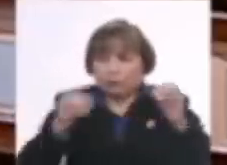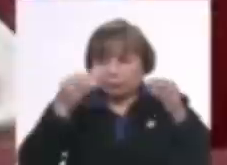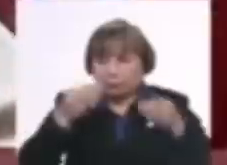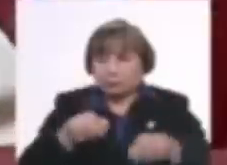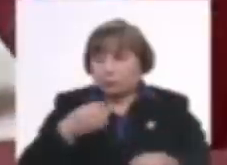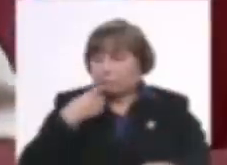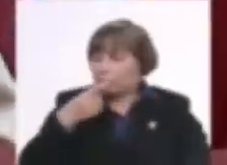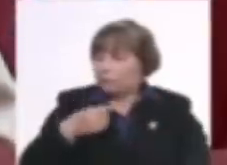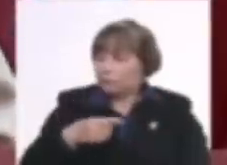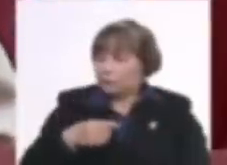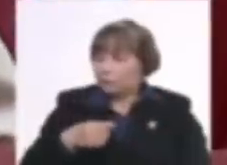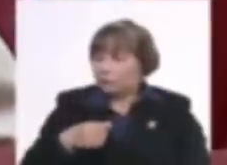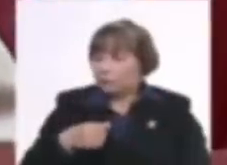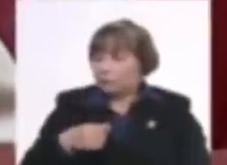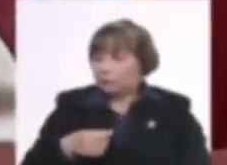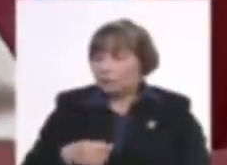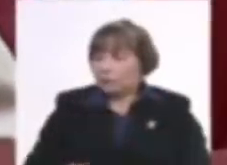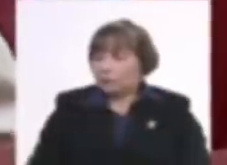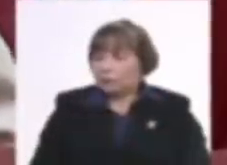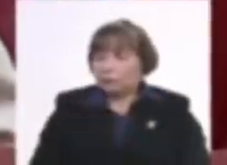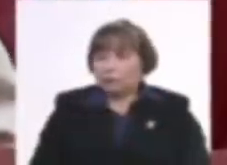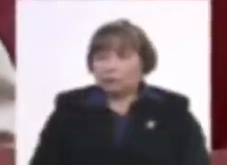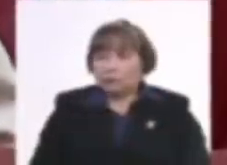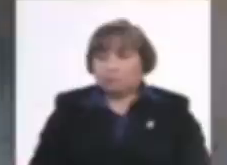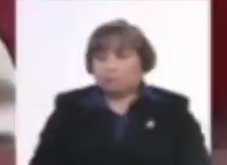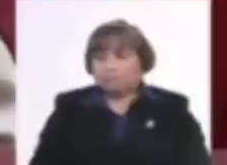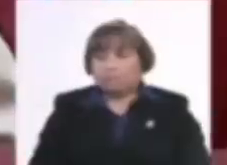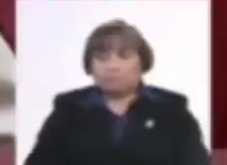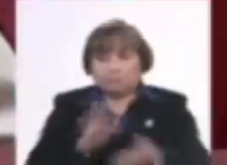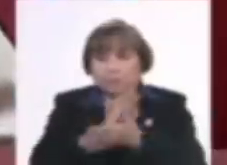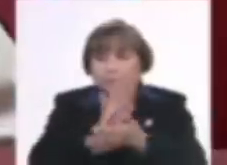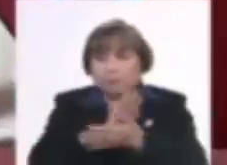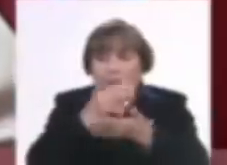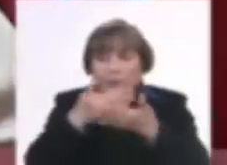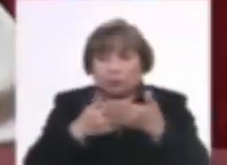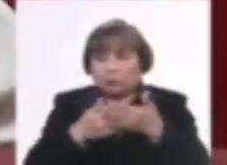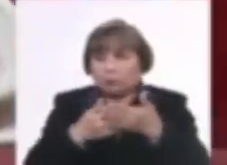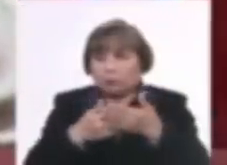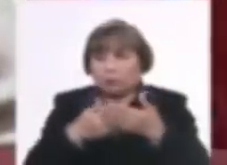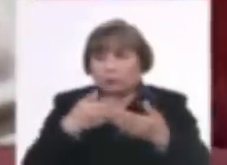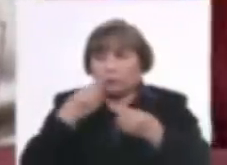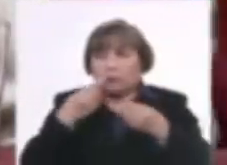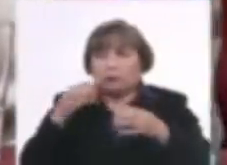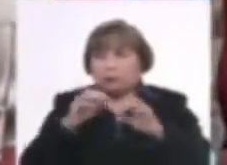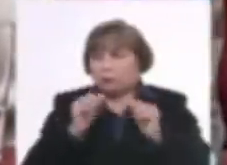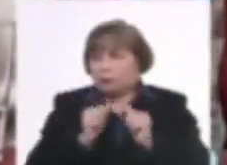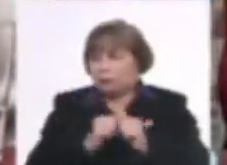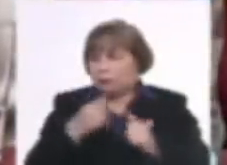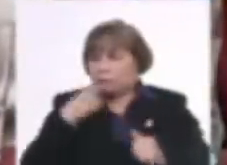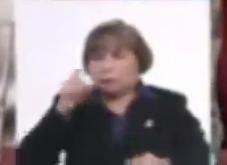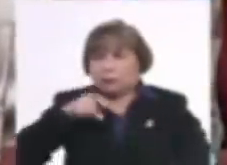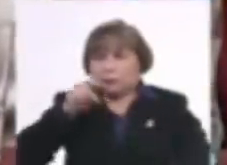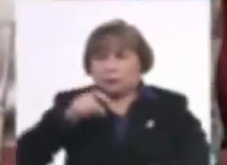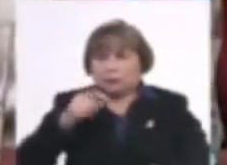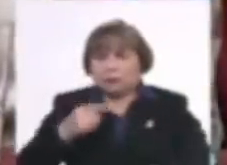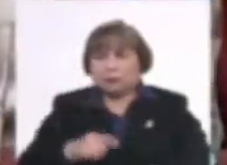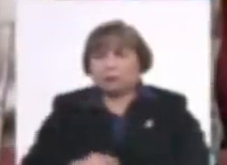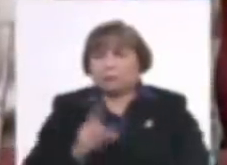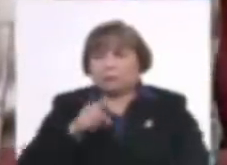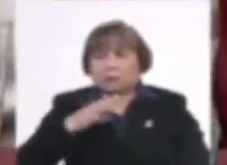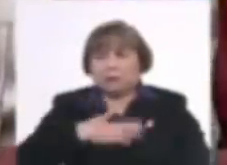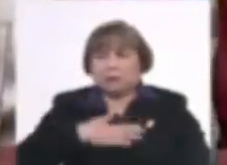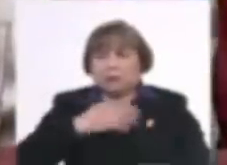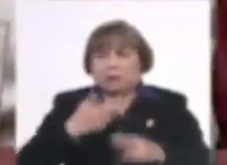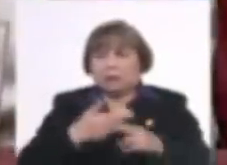¿cierto? No. Los documentos que es para elaborar, no es necesario